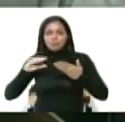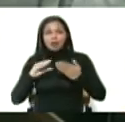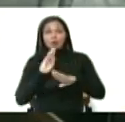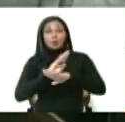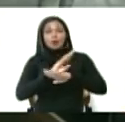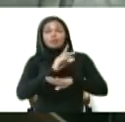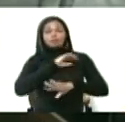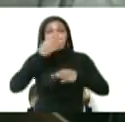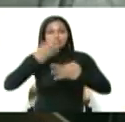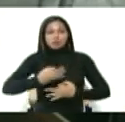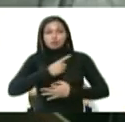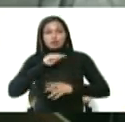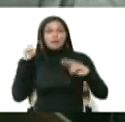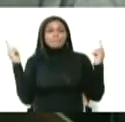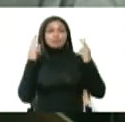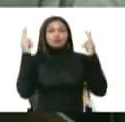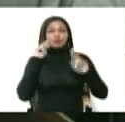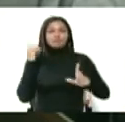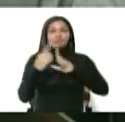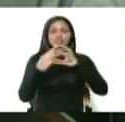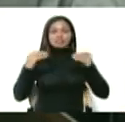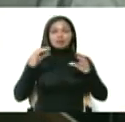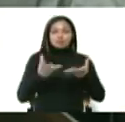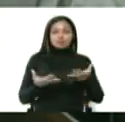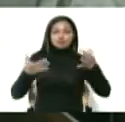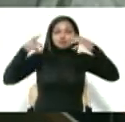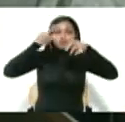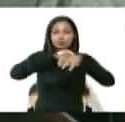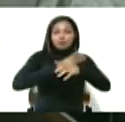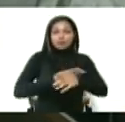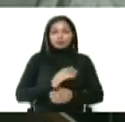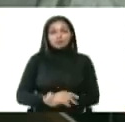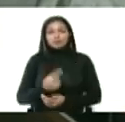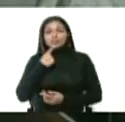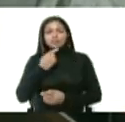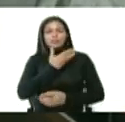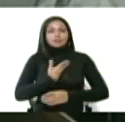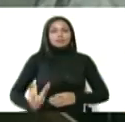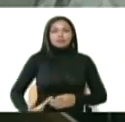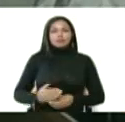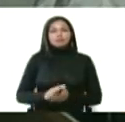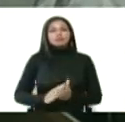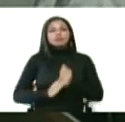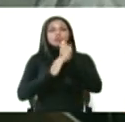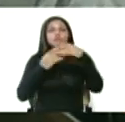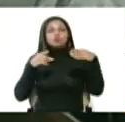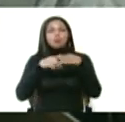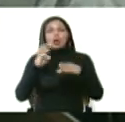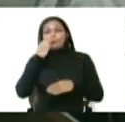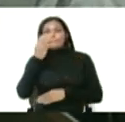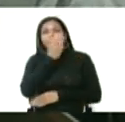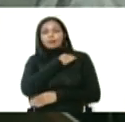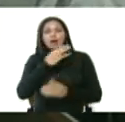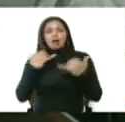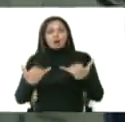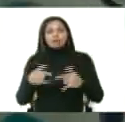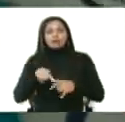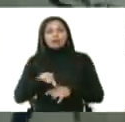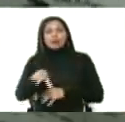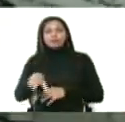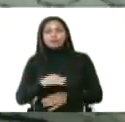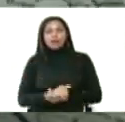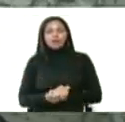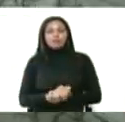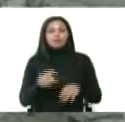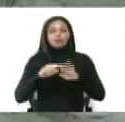nos aseguran la victoria frente a esta pandemia. Nosotros decirle, presidente, que dirigidos por Jorge Luis García Carneiro en este estado y bajo